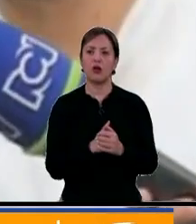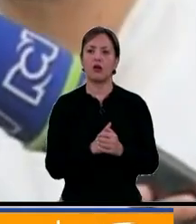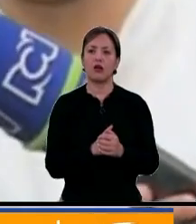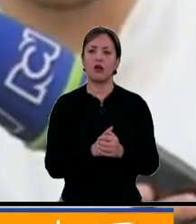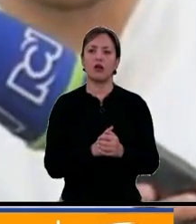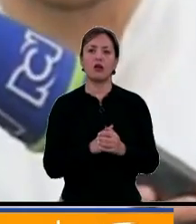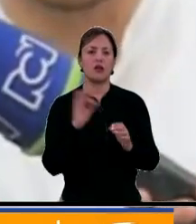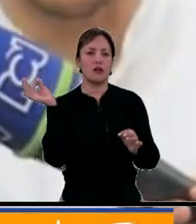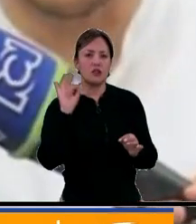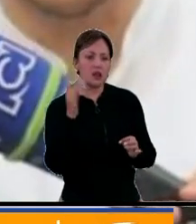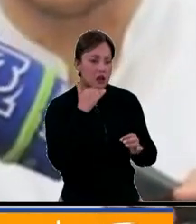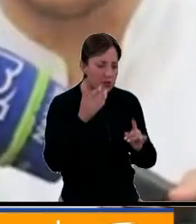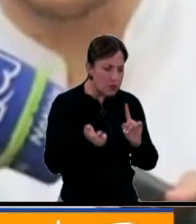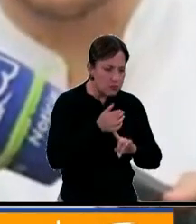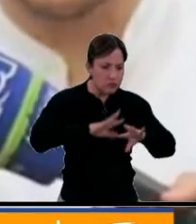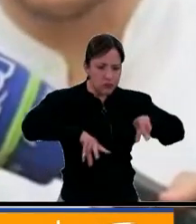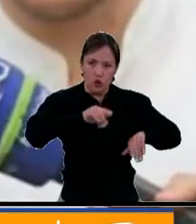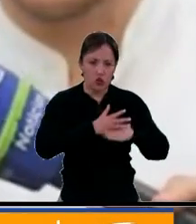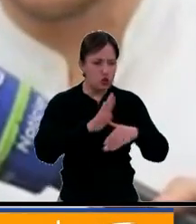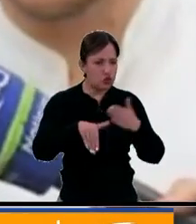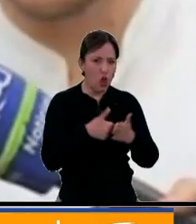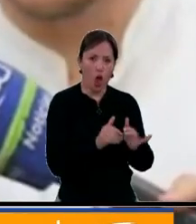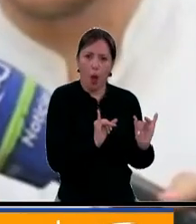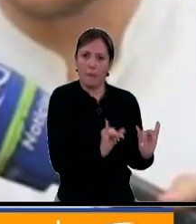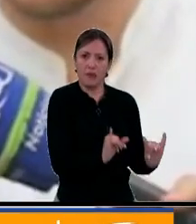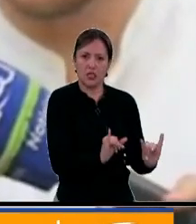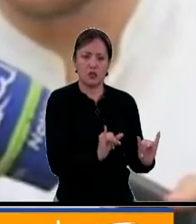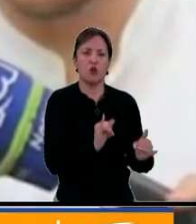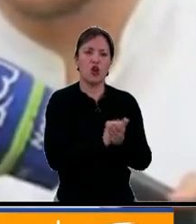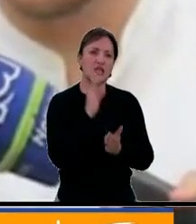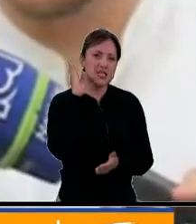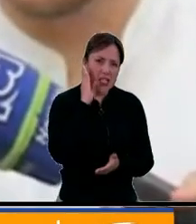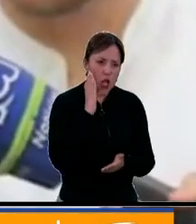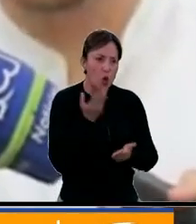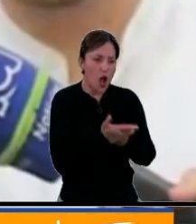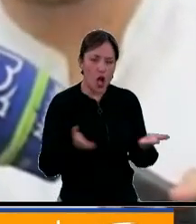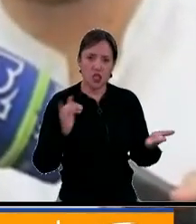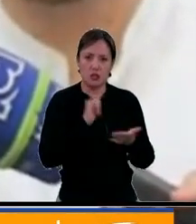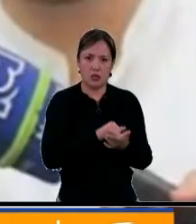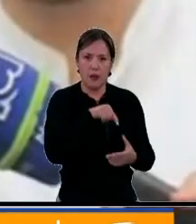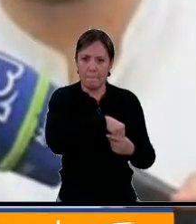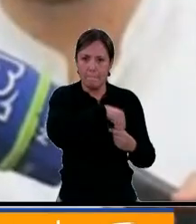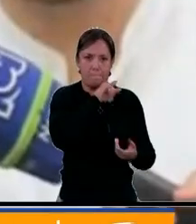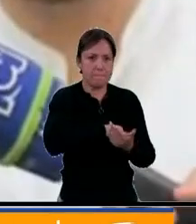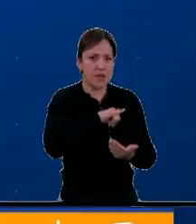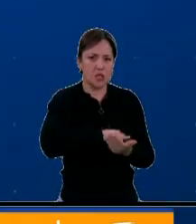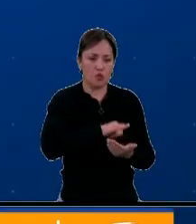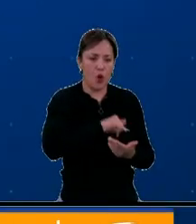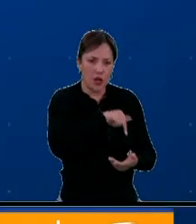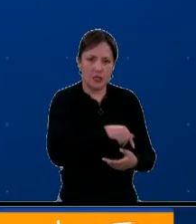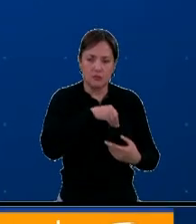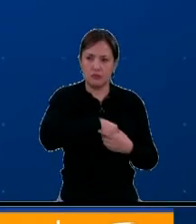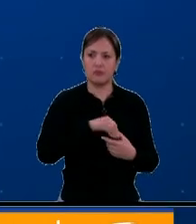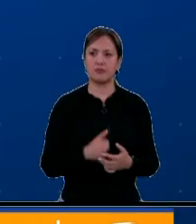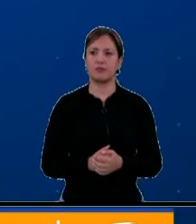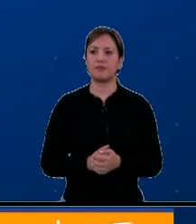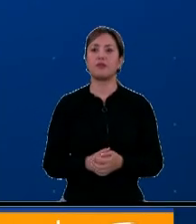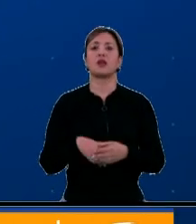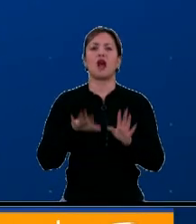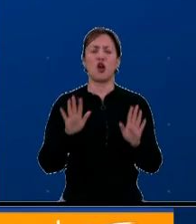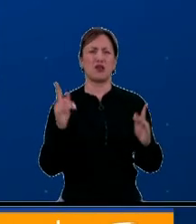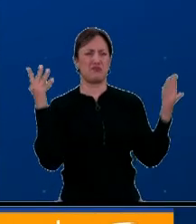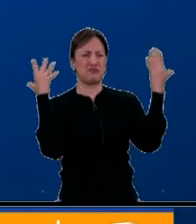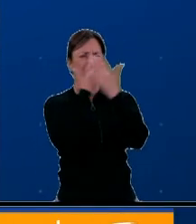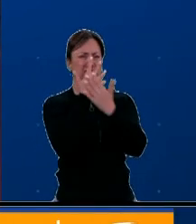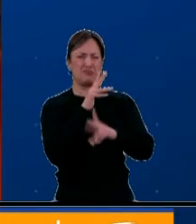hurtado ninguna de sus pertenencias, estaban todas sus pertenencias ahí, su celular y sus demás elementos que tenía en ese momento. Pese a las